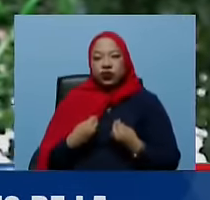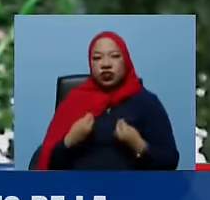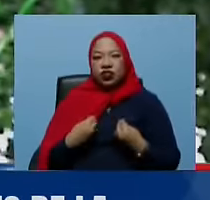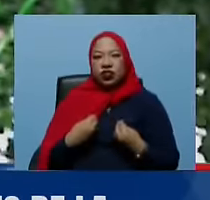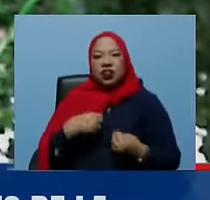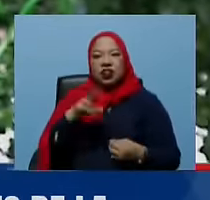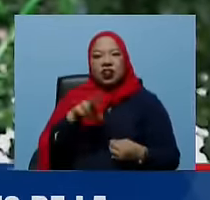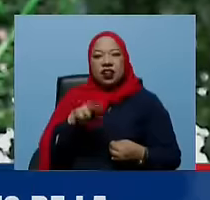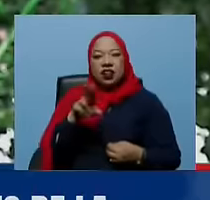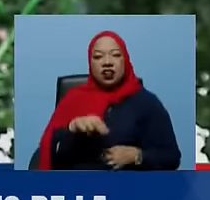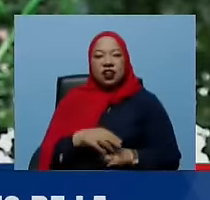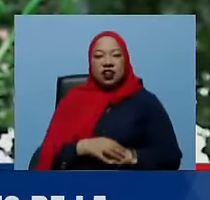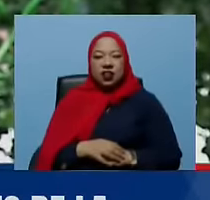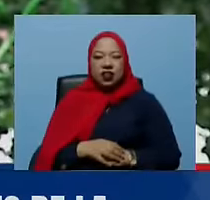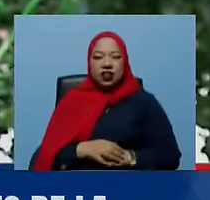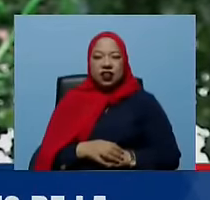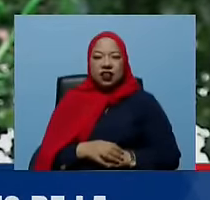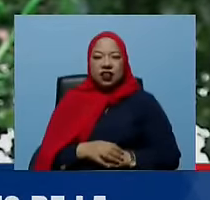que nunca.